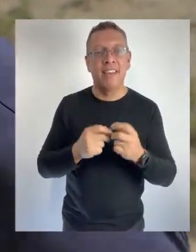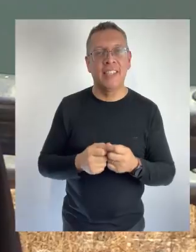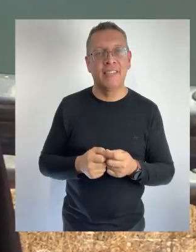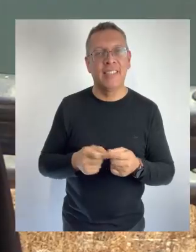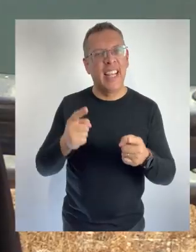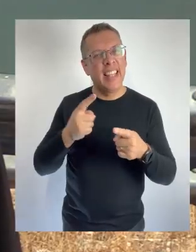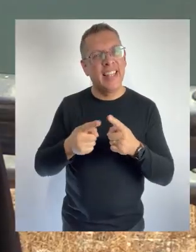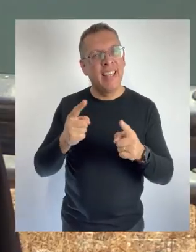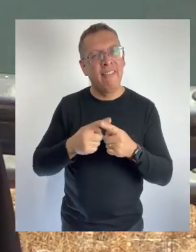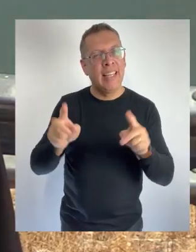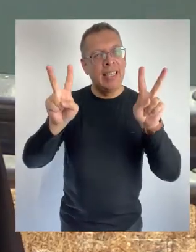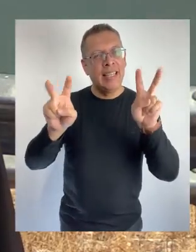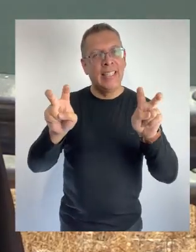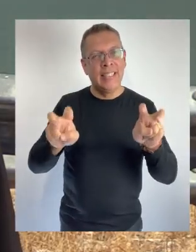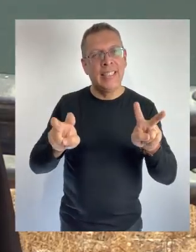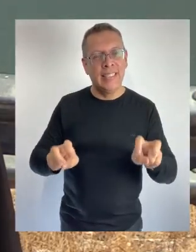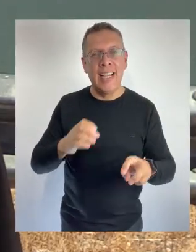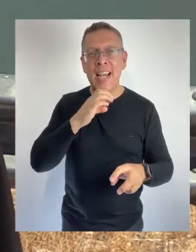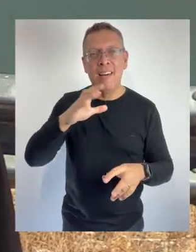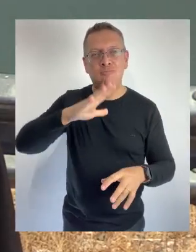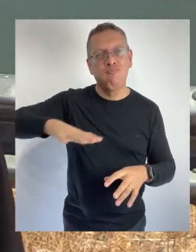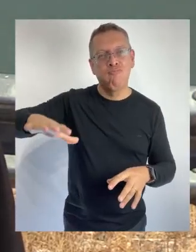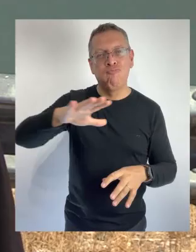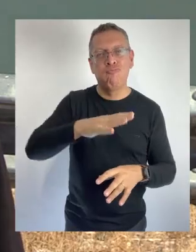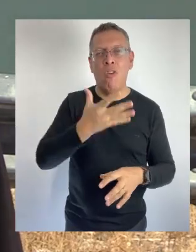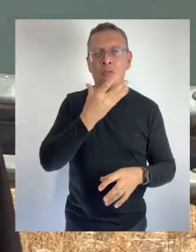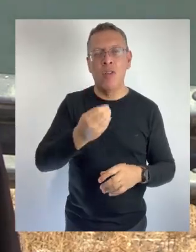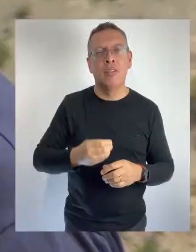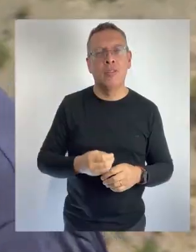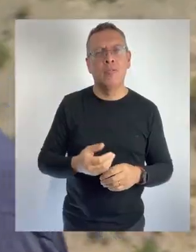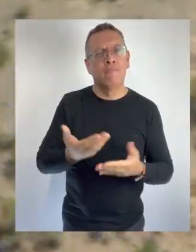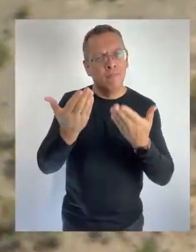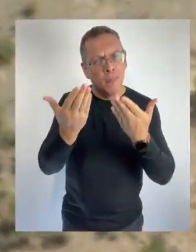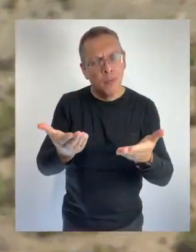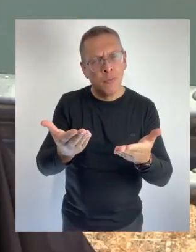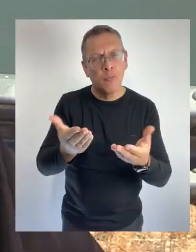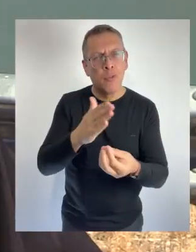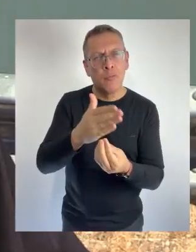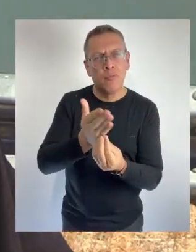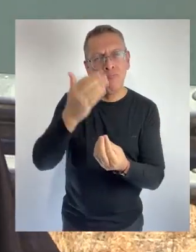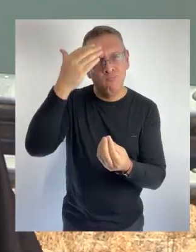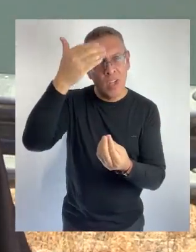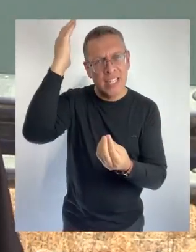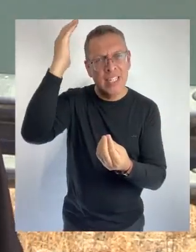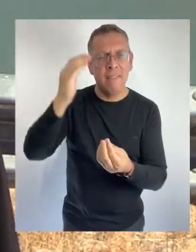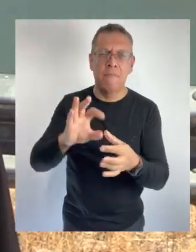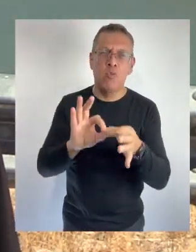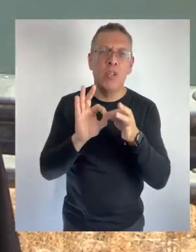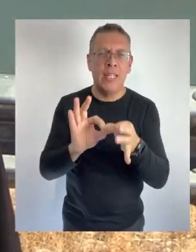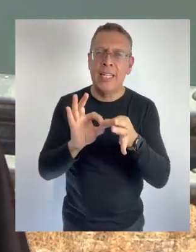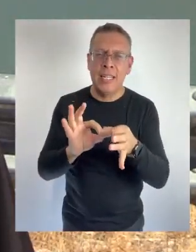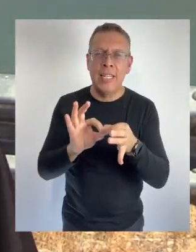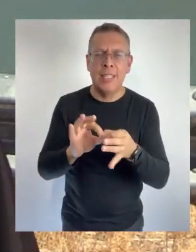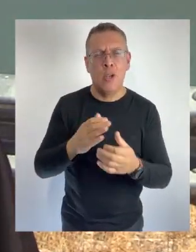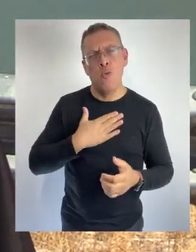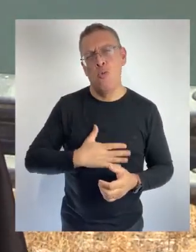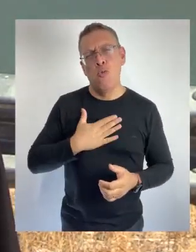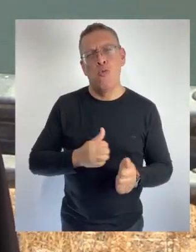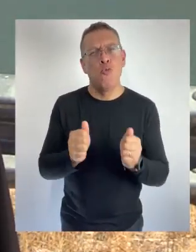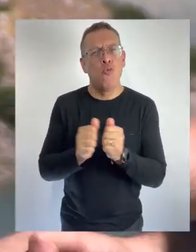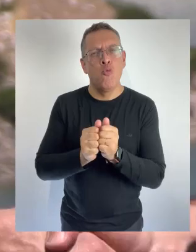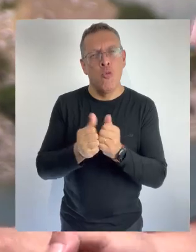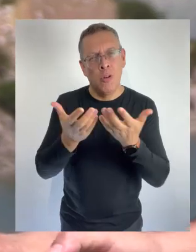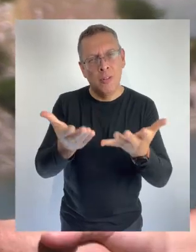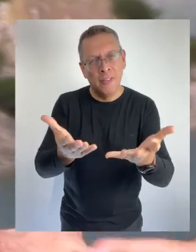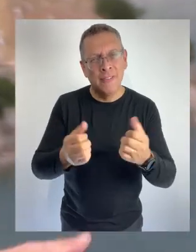como tenemos también este hermoso paisaje. Así es que, Oliver, te agradezco y ha sido un gusto cocinar contigo en este programa.